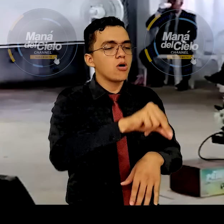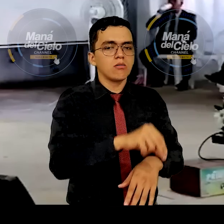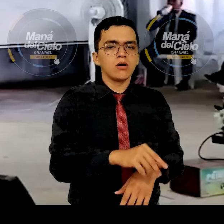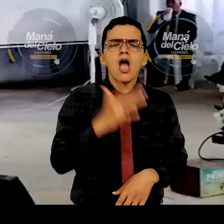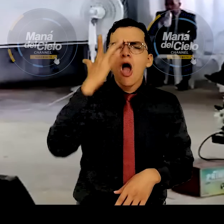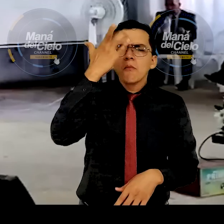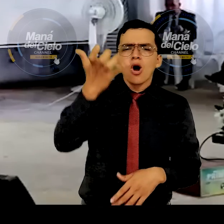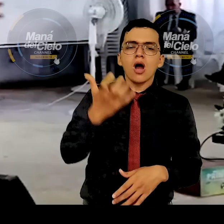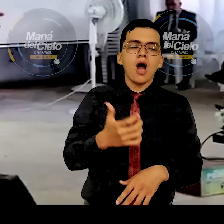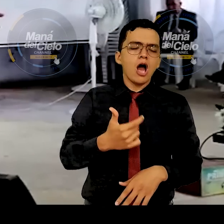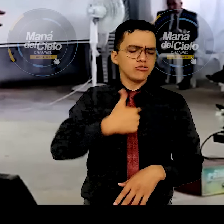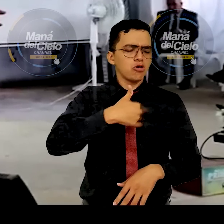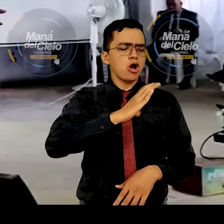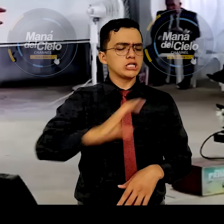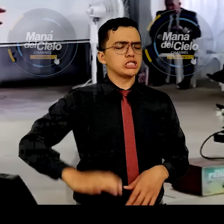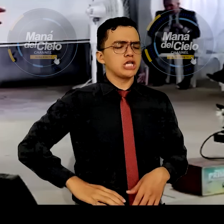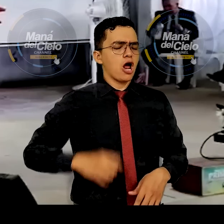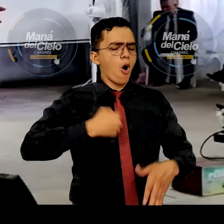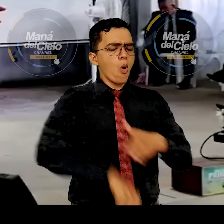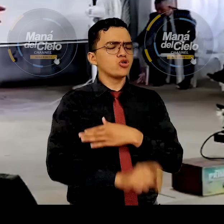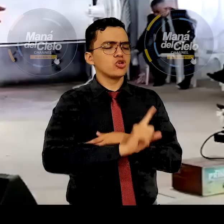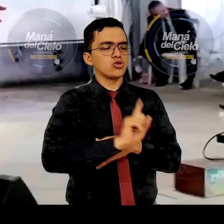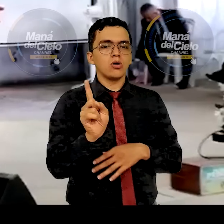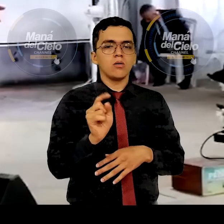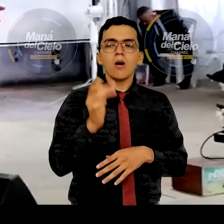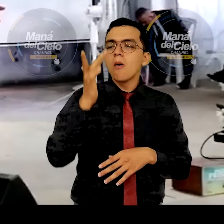no aborto. Sí, pero ¿por qué?